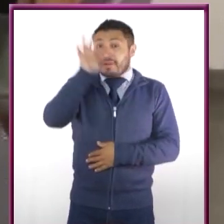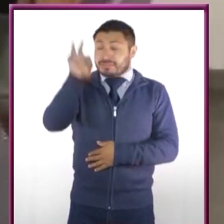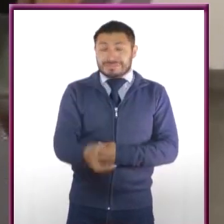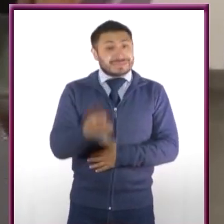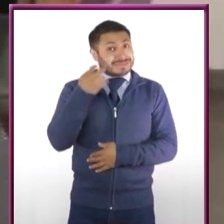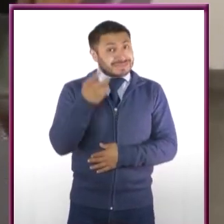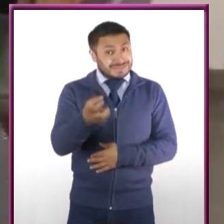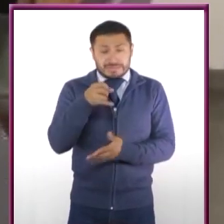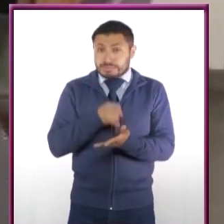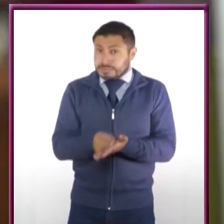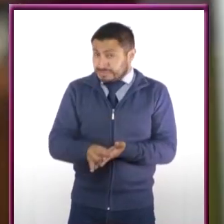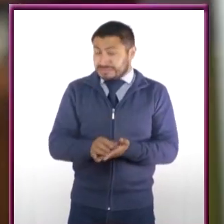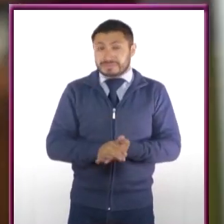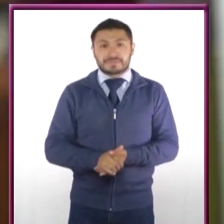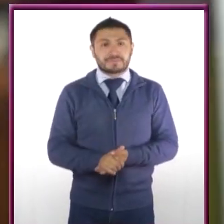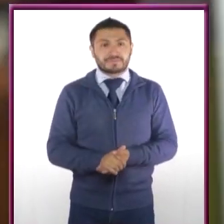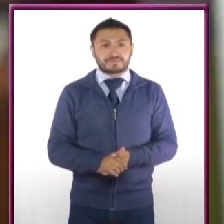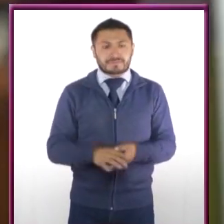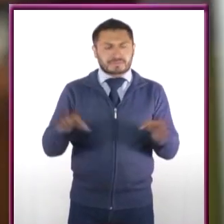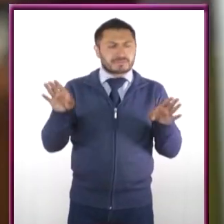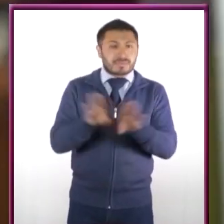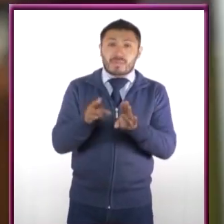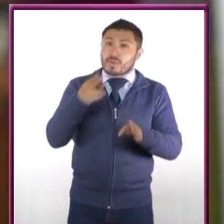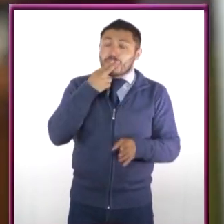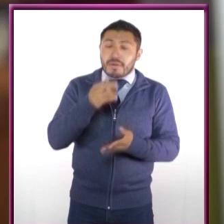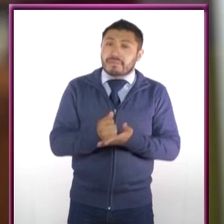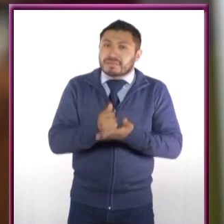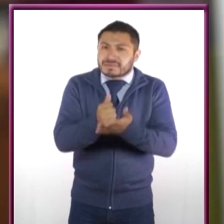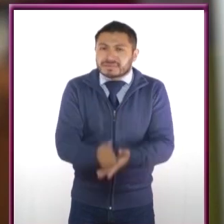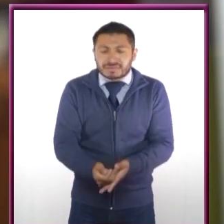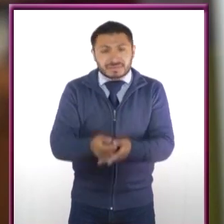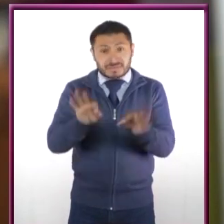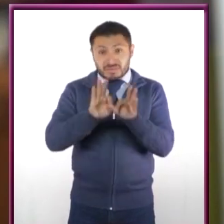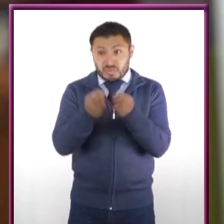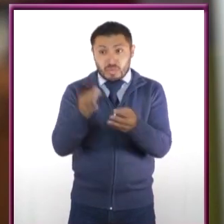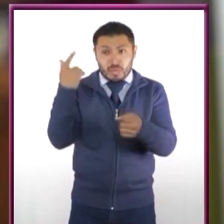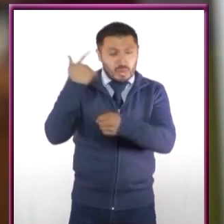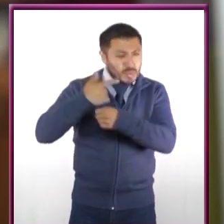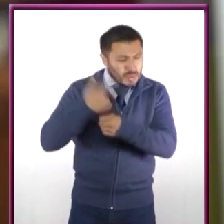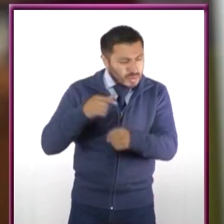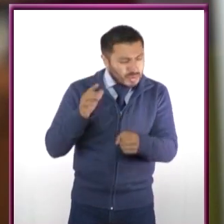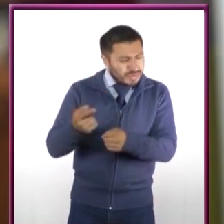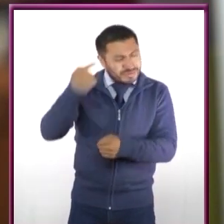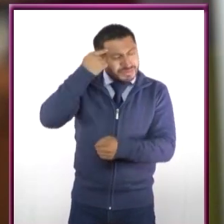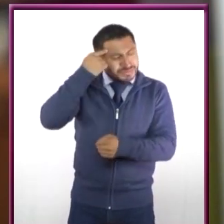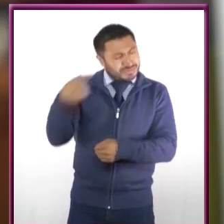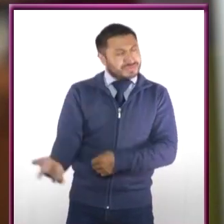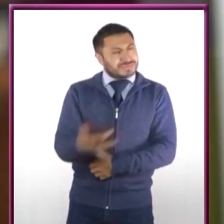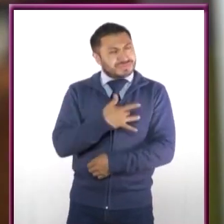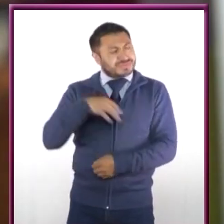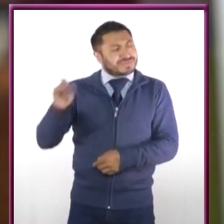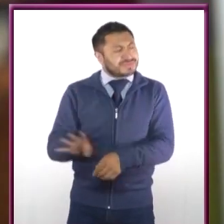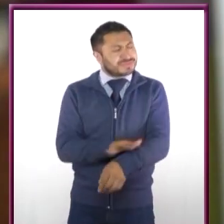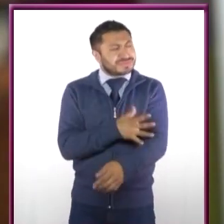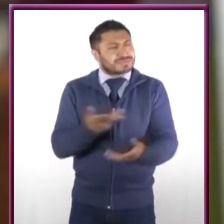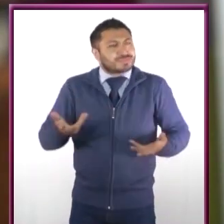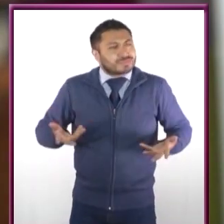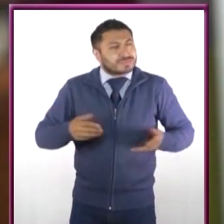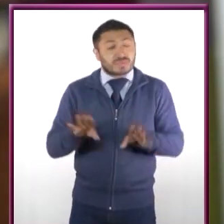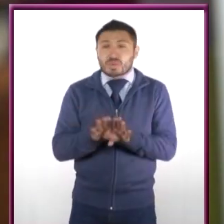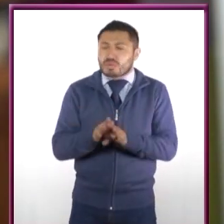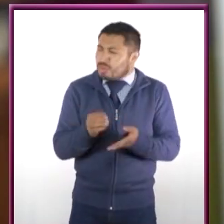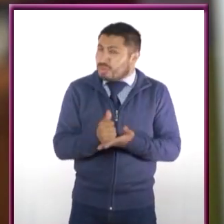lo que hacemos a diario. ¿Y cómo nos ayuda el hecho de identificar nuestras emociones?